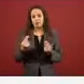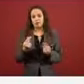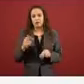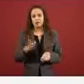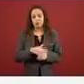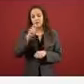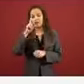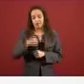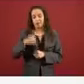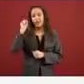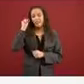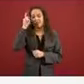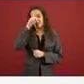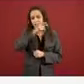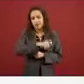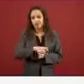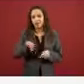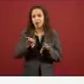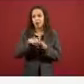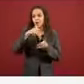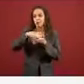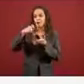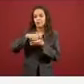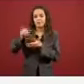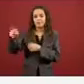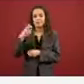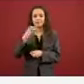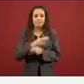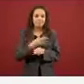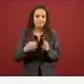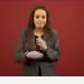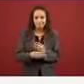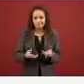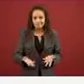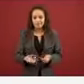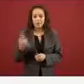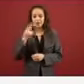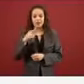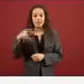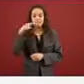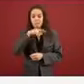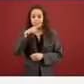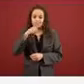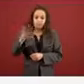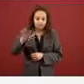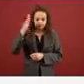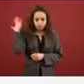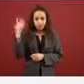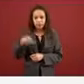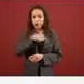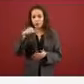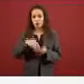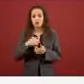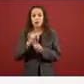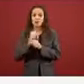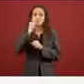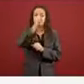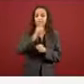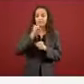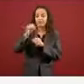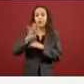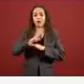tan fácil conseguirlos. Entonces, cuando una vez los hemos tenido, que sea rápido el que lleguen pronto hasta las localidades más